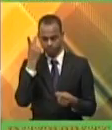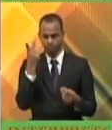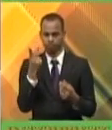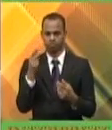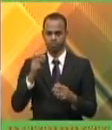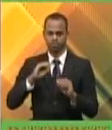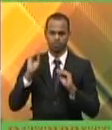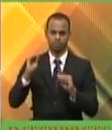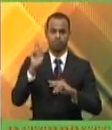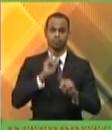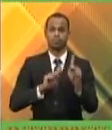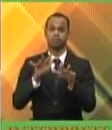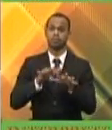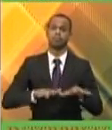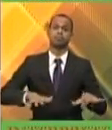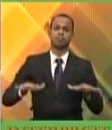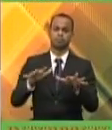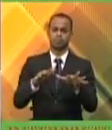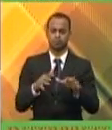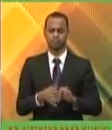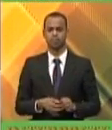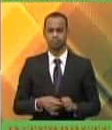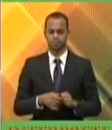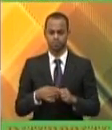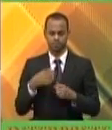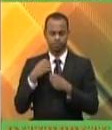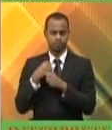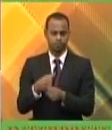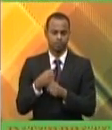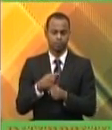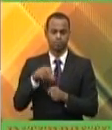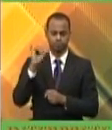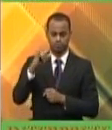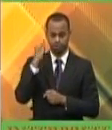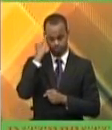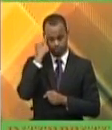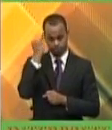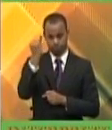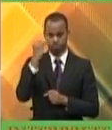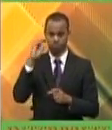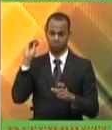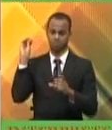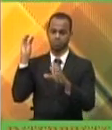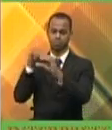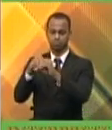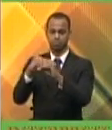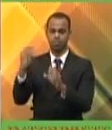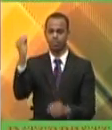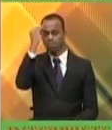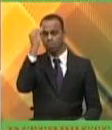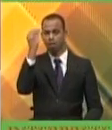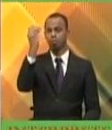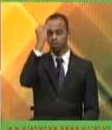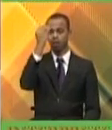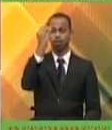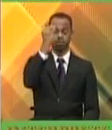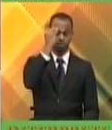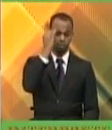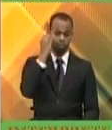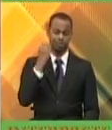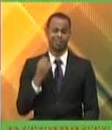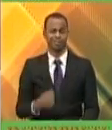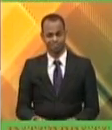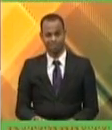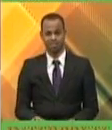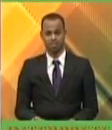educado a la gente y ha creado esa idea según las cuales unos